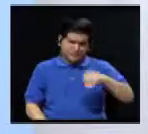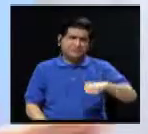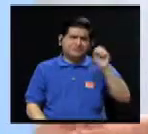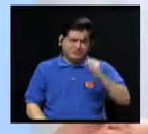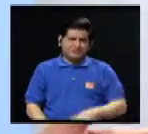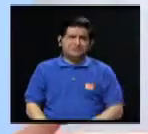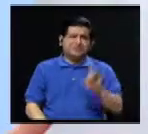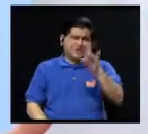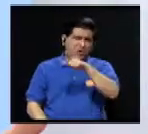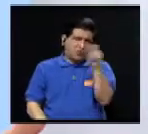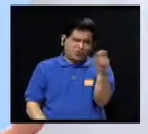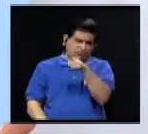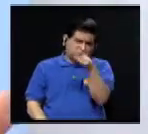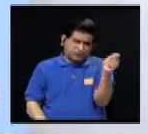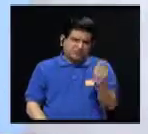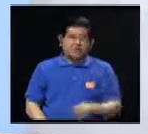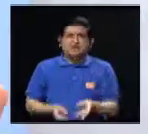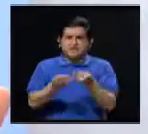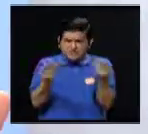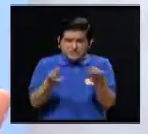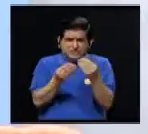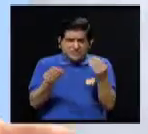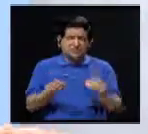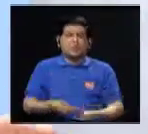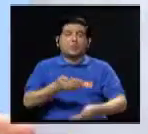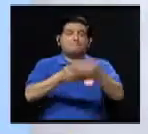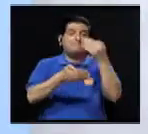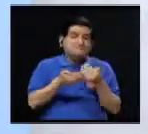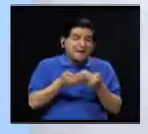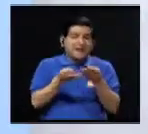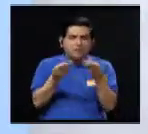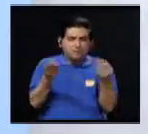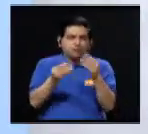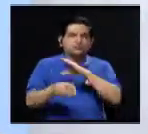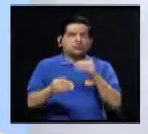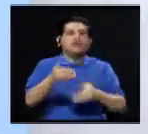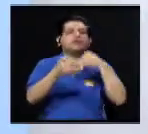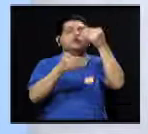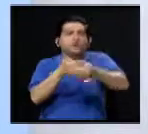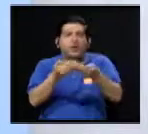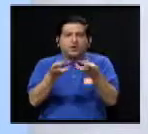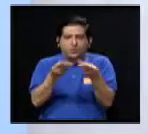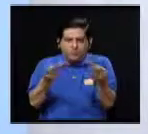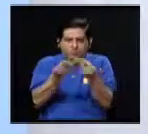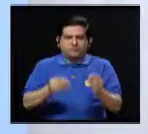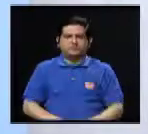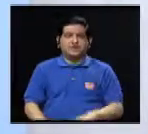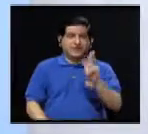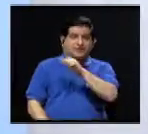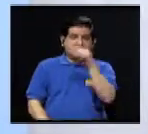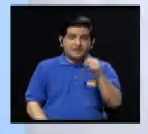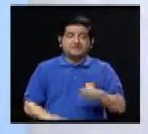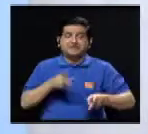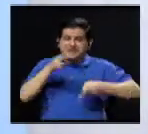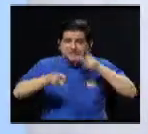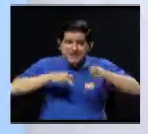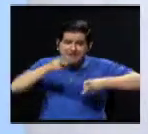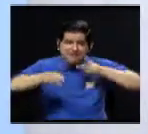como 8 meses de producción, preproducción y producción. y luego 3 meses de